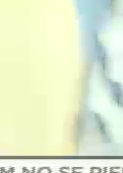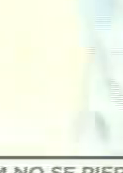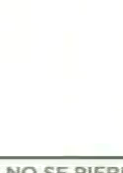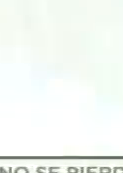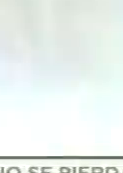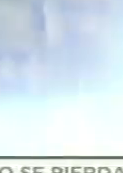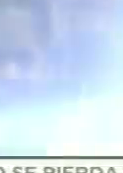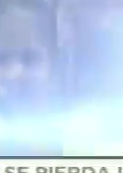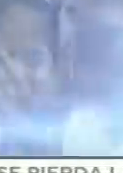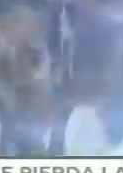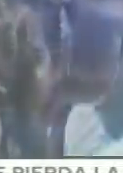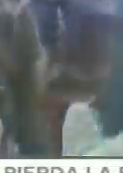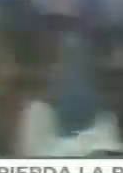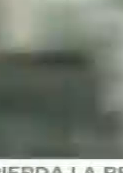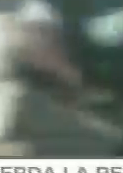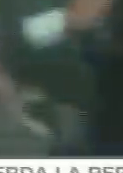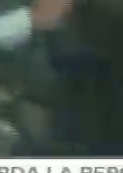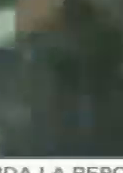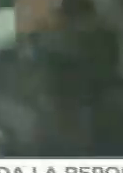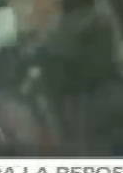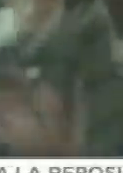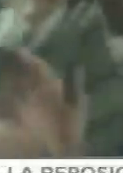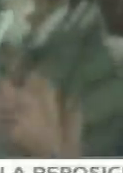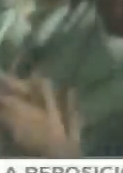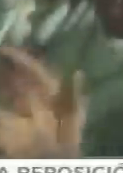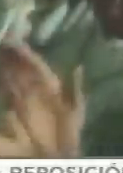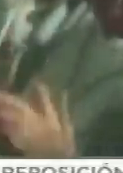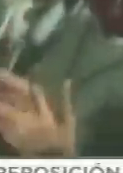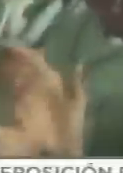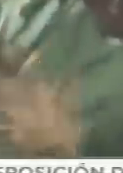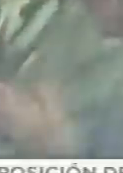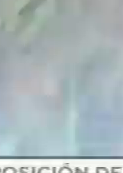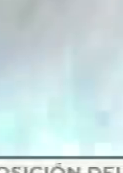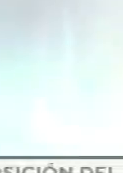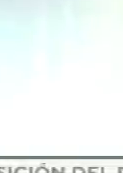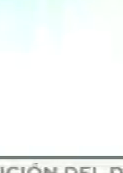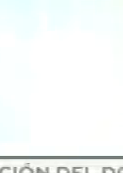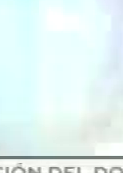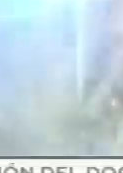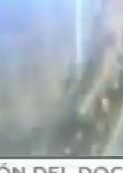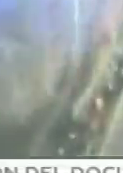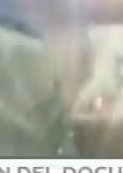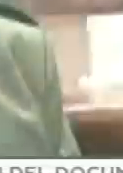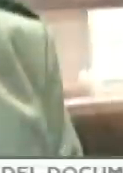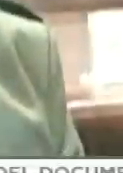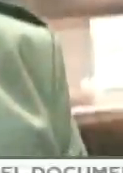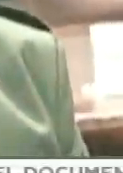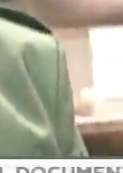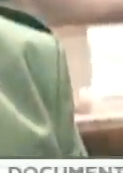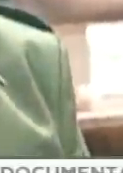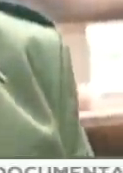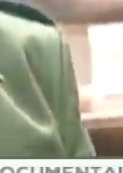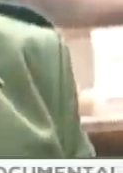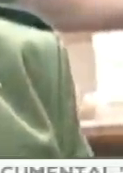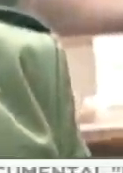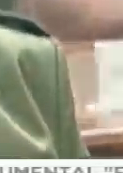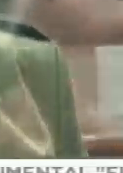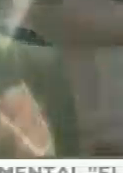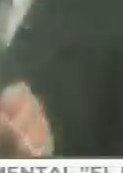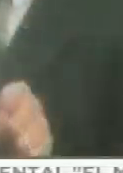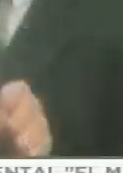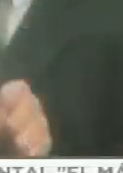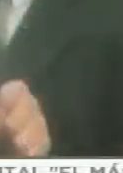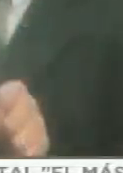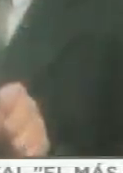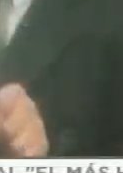del mundo. Porque Fidel fue y su ejemplo será aquel que nos